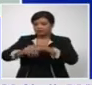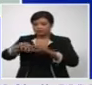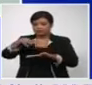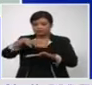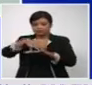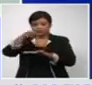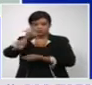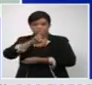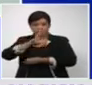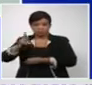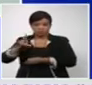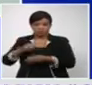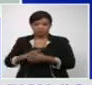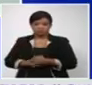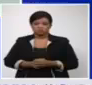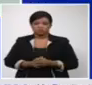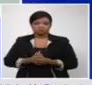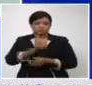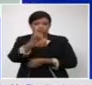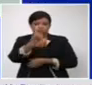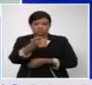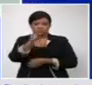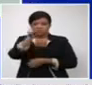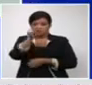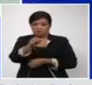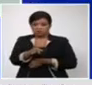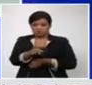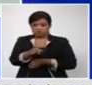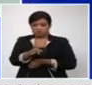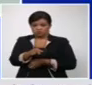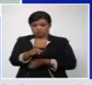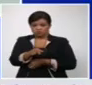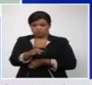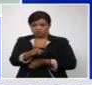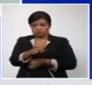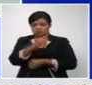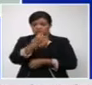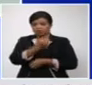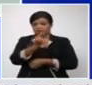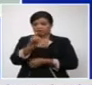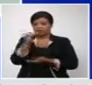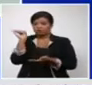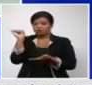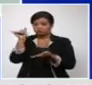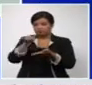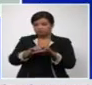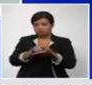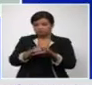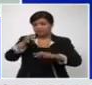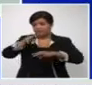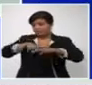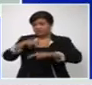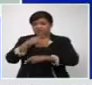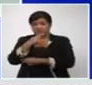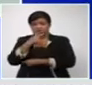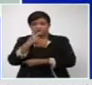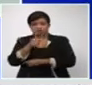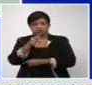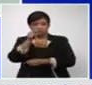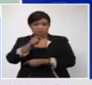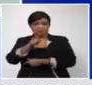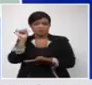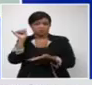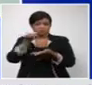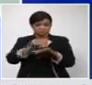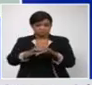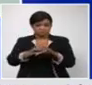Revolución, un paciente importado de cada uno. En la situación de Habana Vieja, pues son 2 importados. Ven